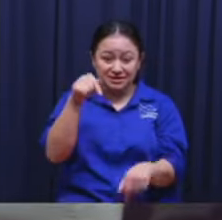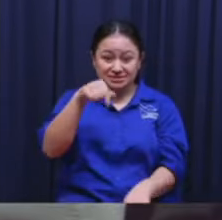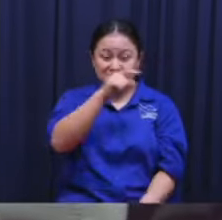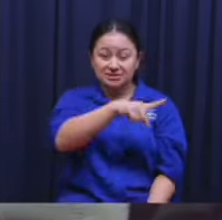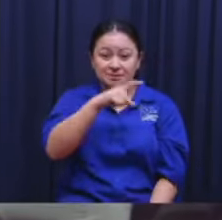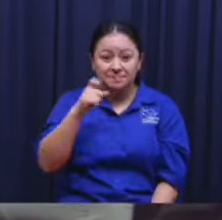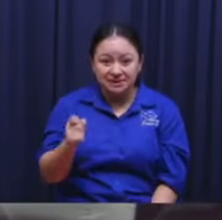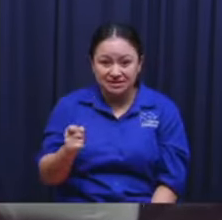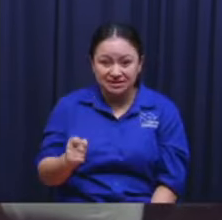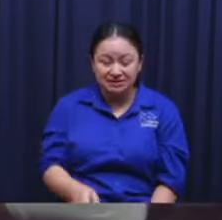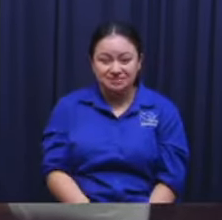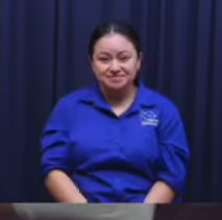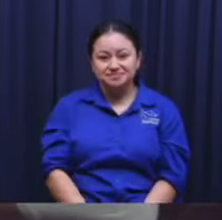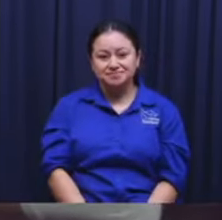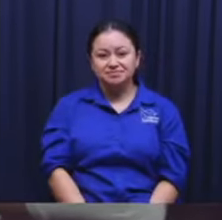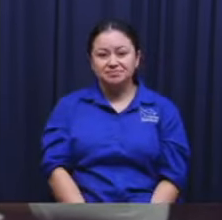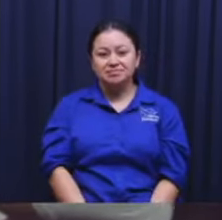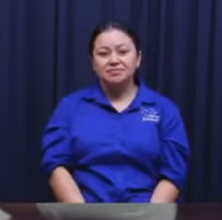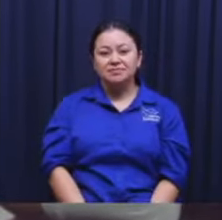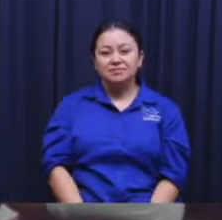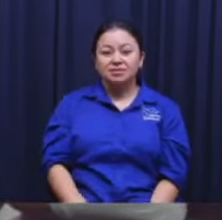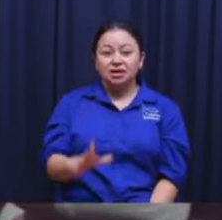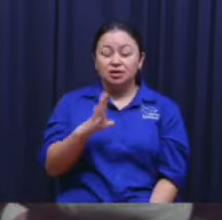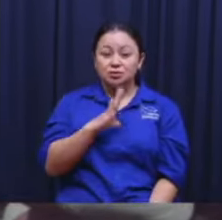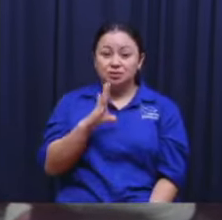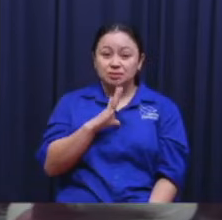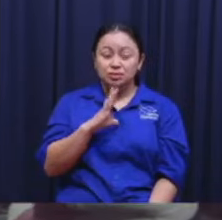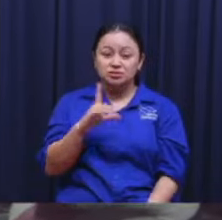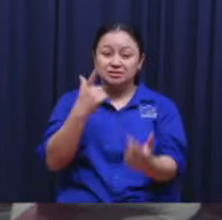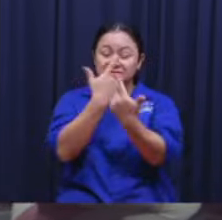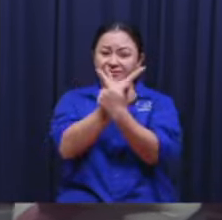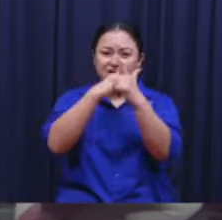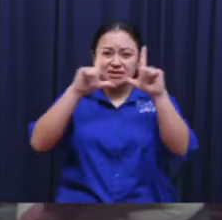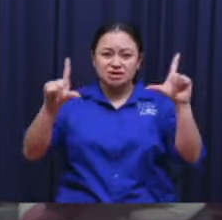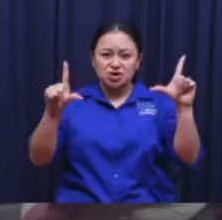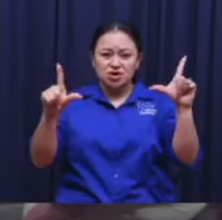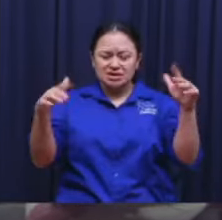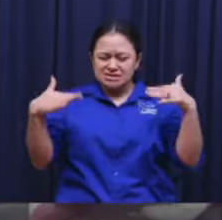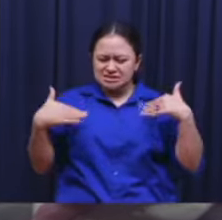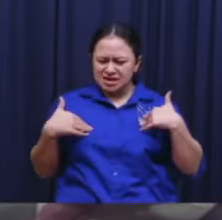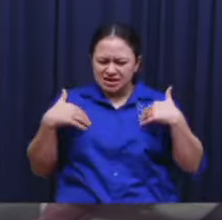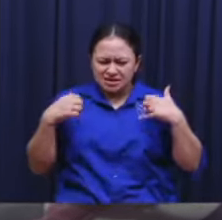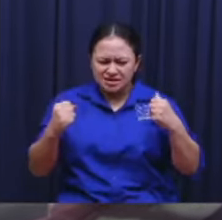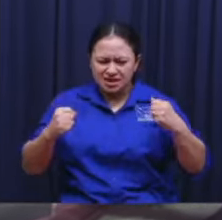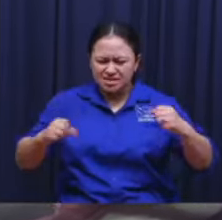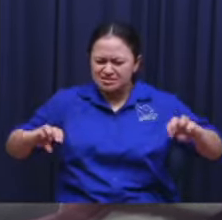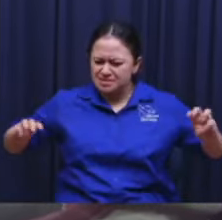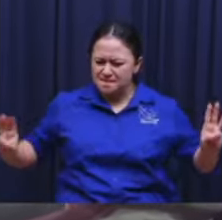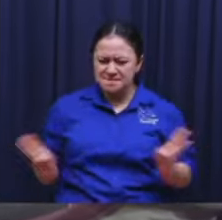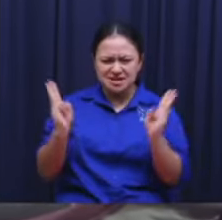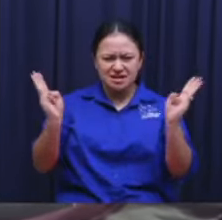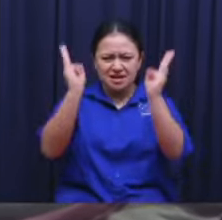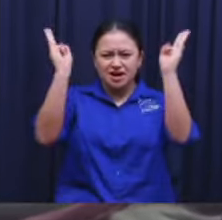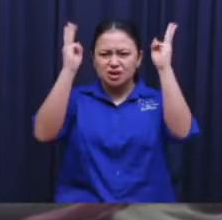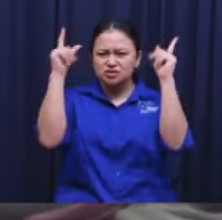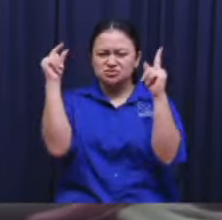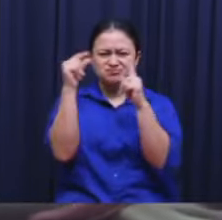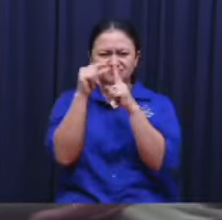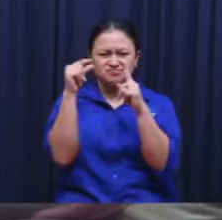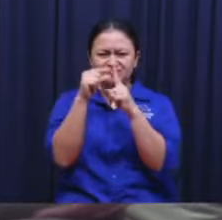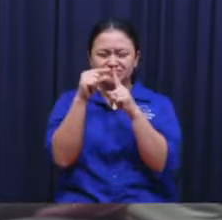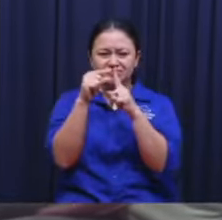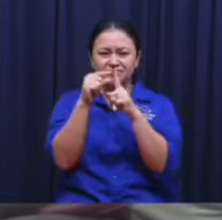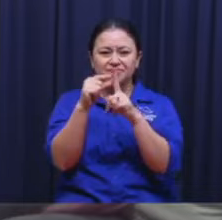fue la excepción. Tuvimos liberaciones, sanidades, milagros, palabras, estrategias,